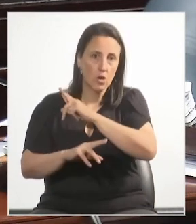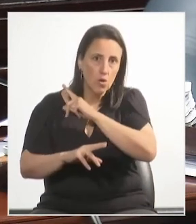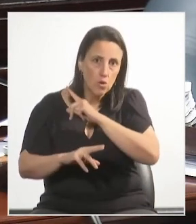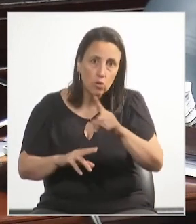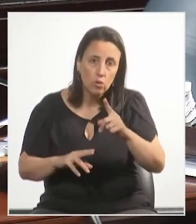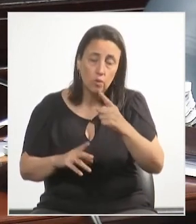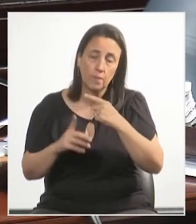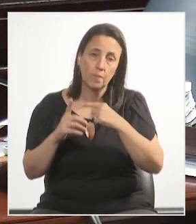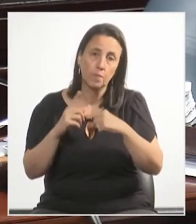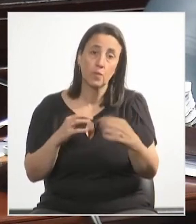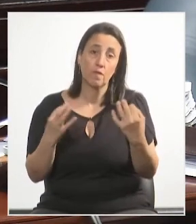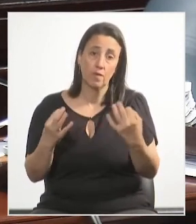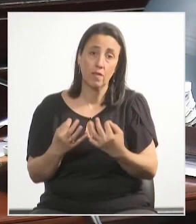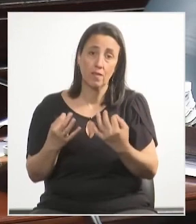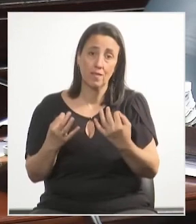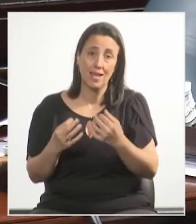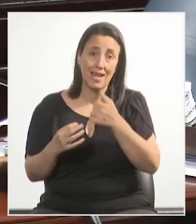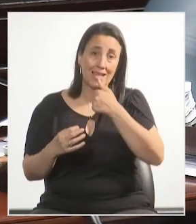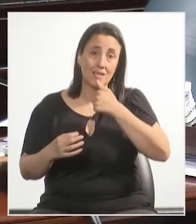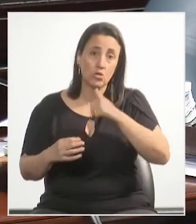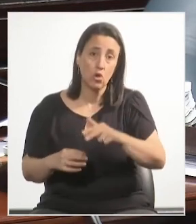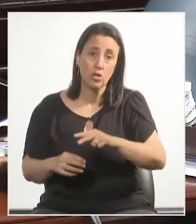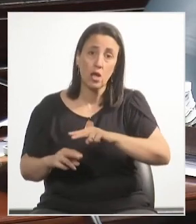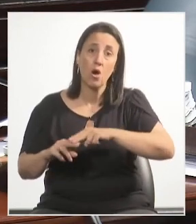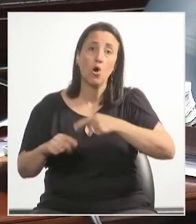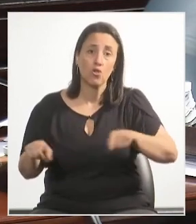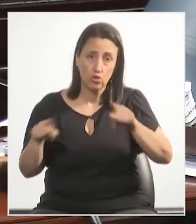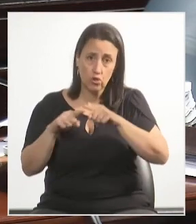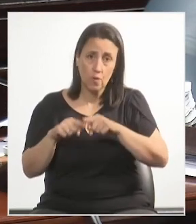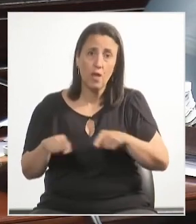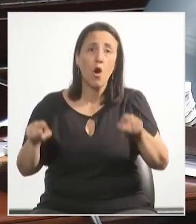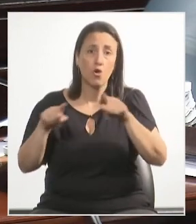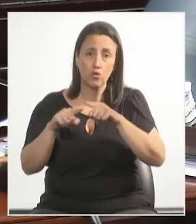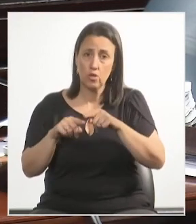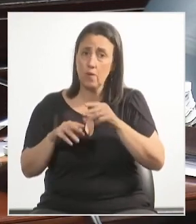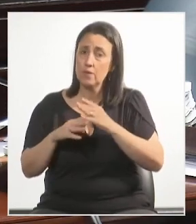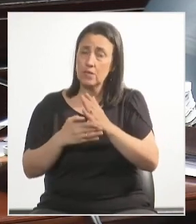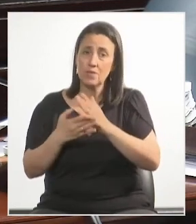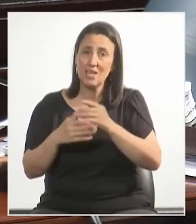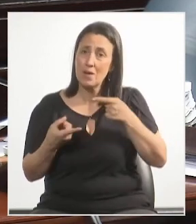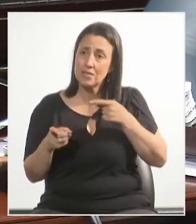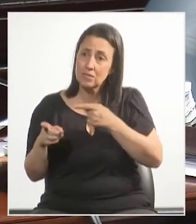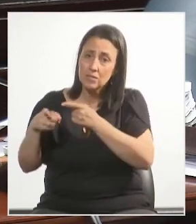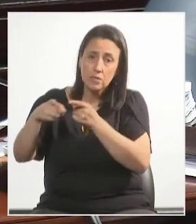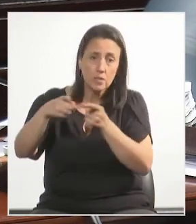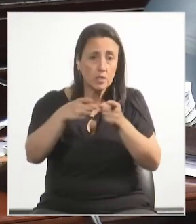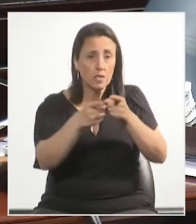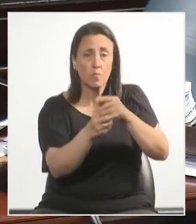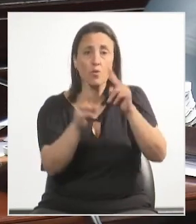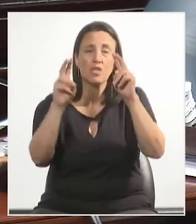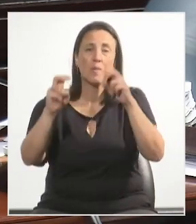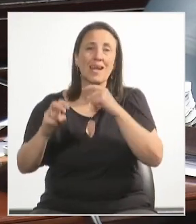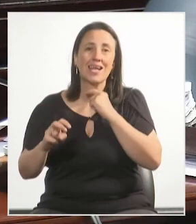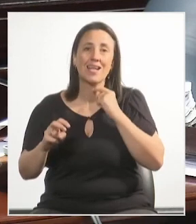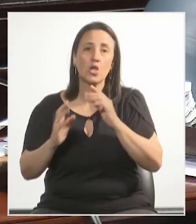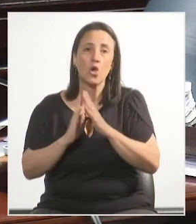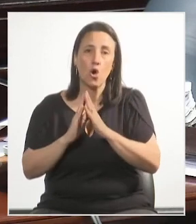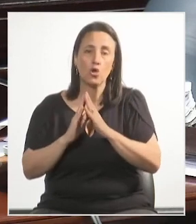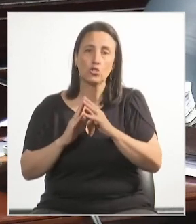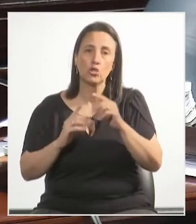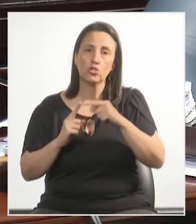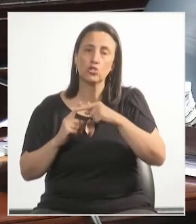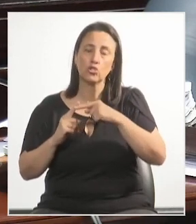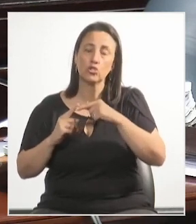Sin embargo, la historia reitera episodios de persecuciones por razones religiosas, étnicas o